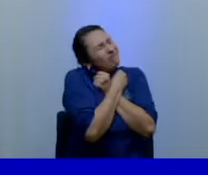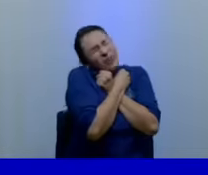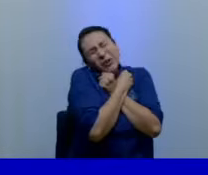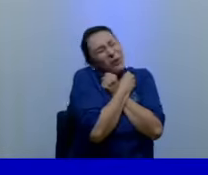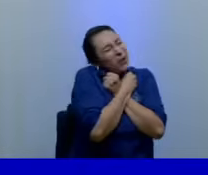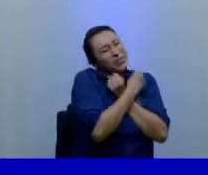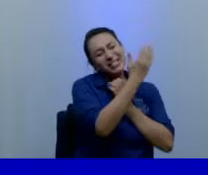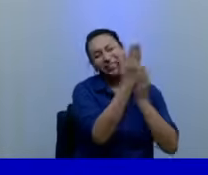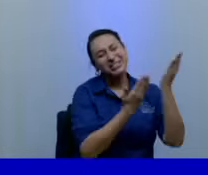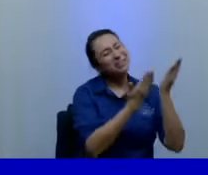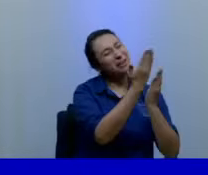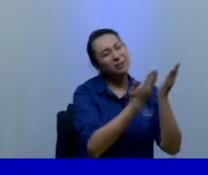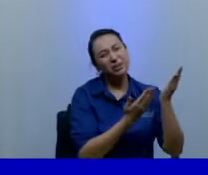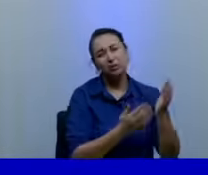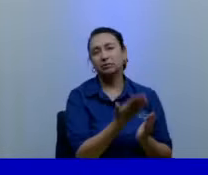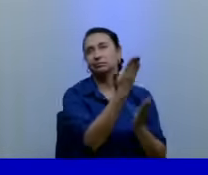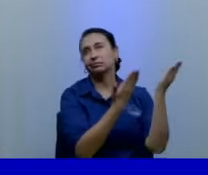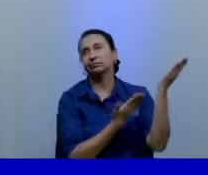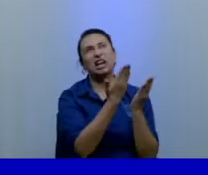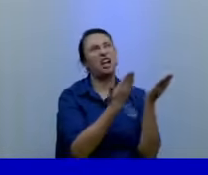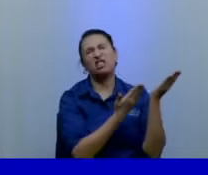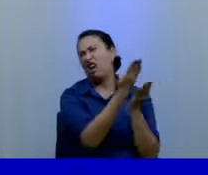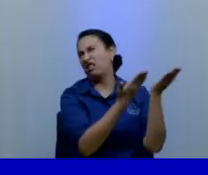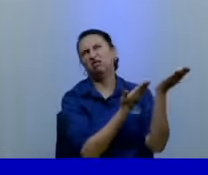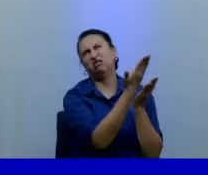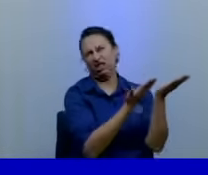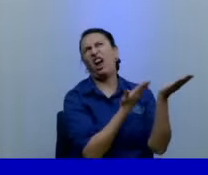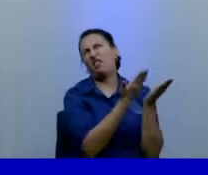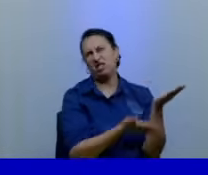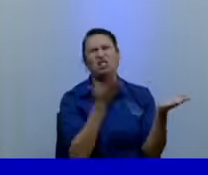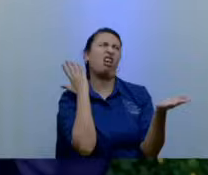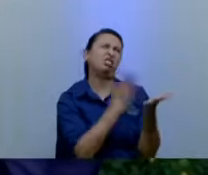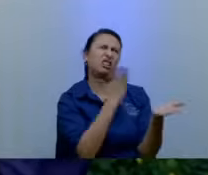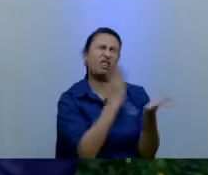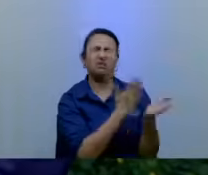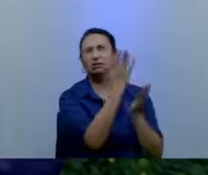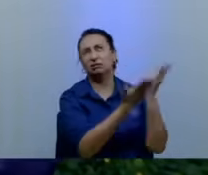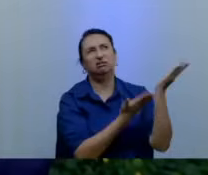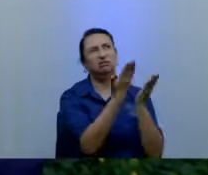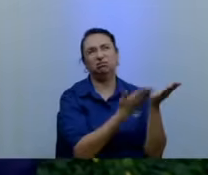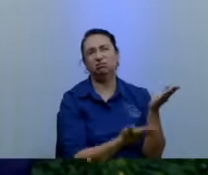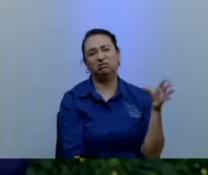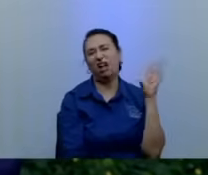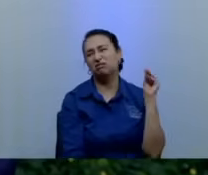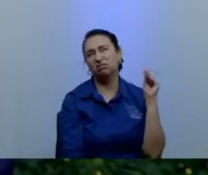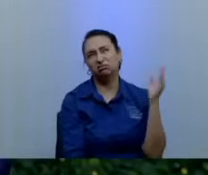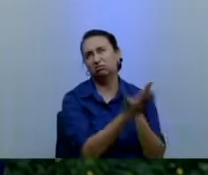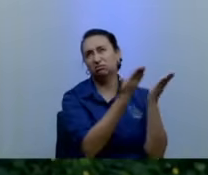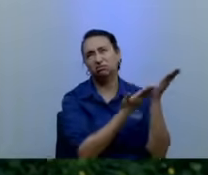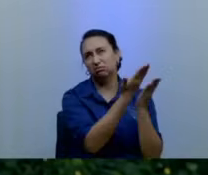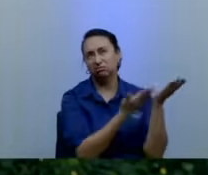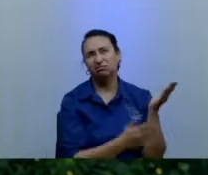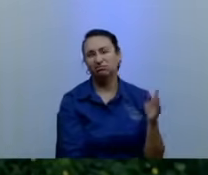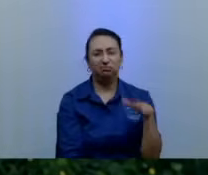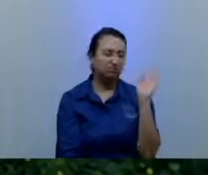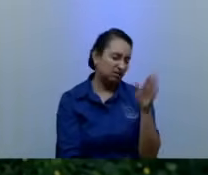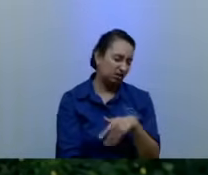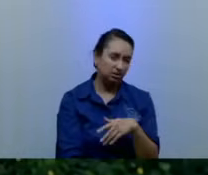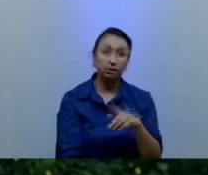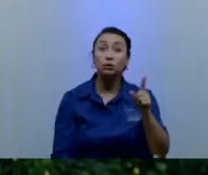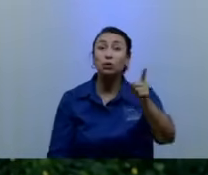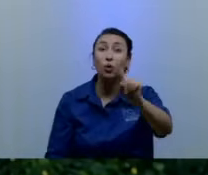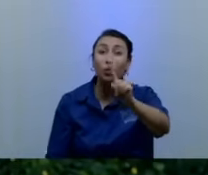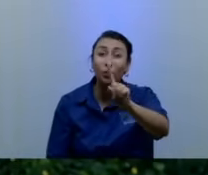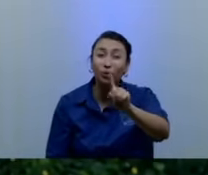No puedes estarte quejando, otra vez me toca ir a predicarle a esos hermanos que ni se me duermen cuando yo estoy